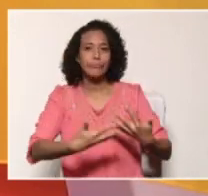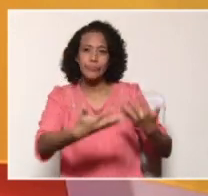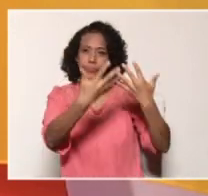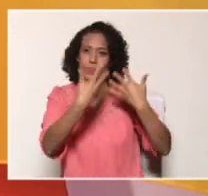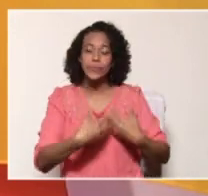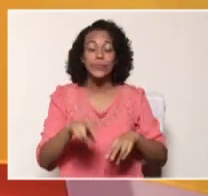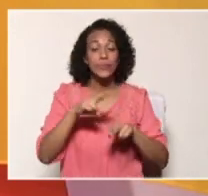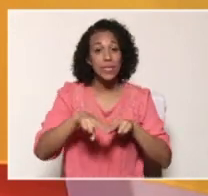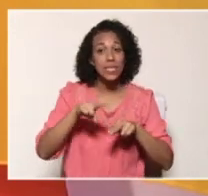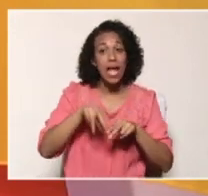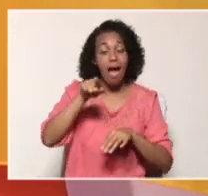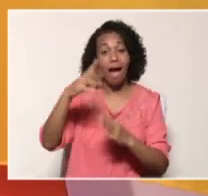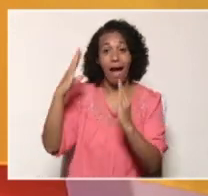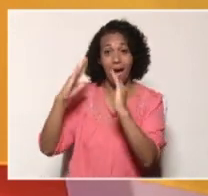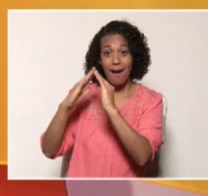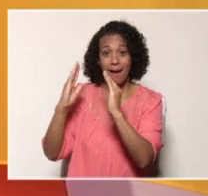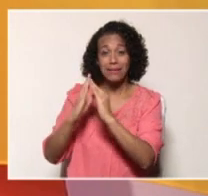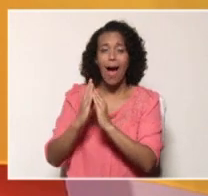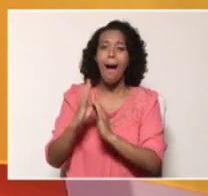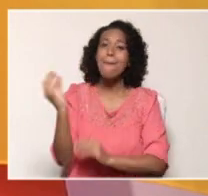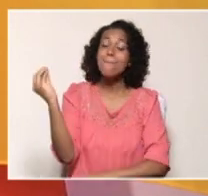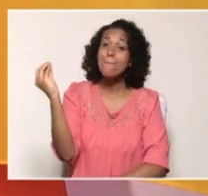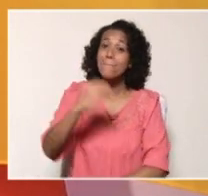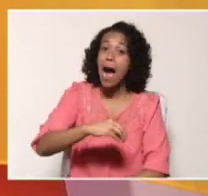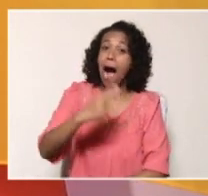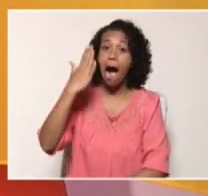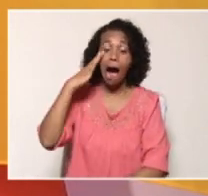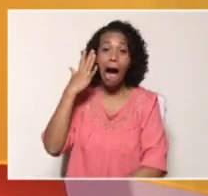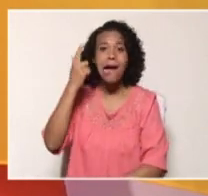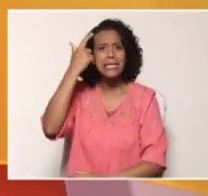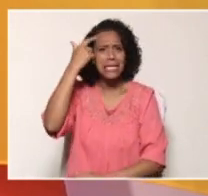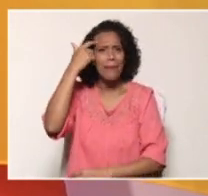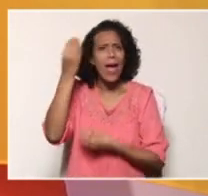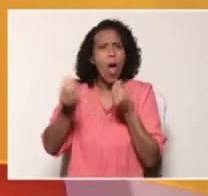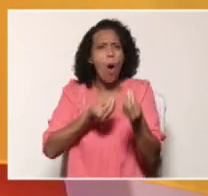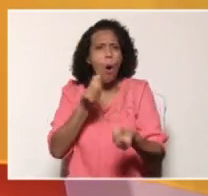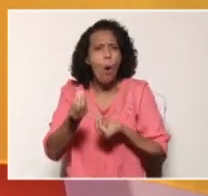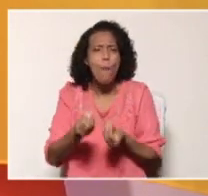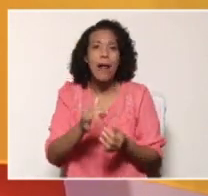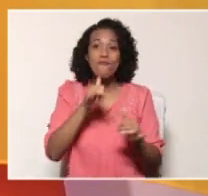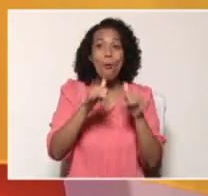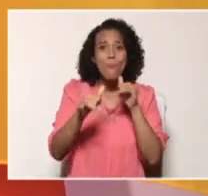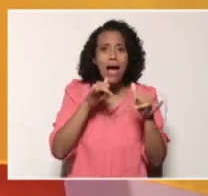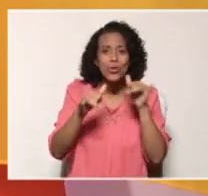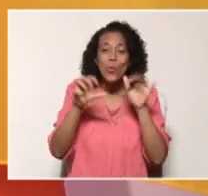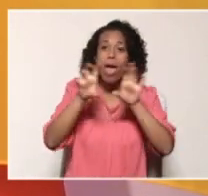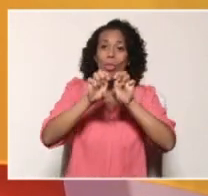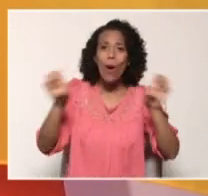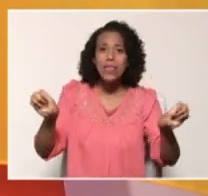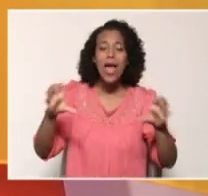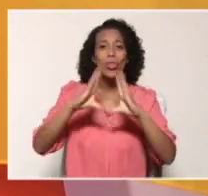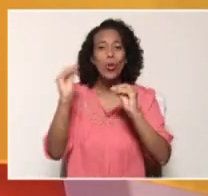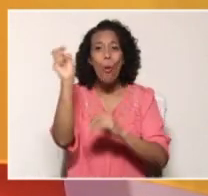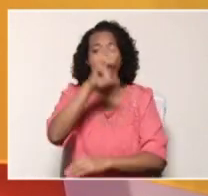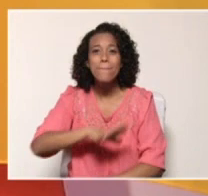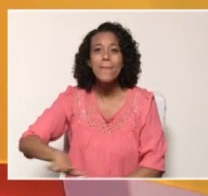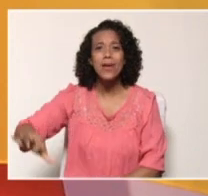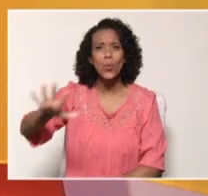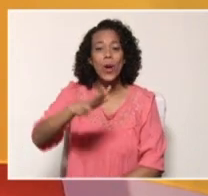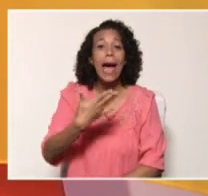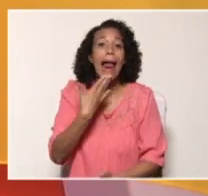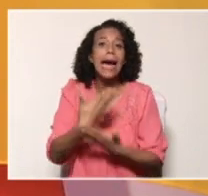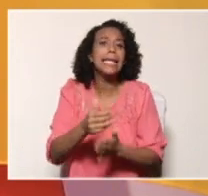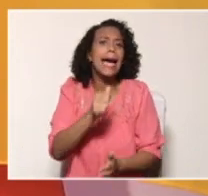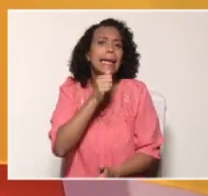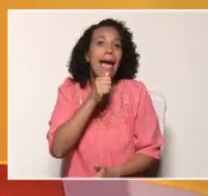niños y niñas allá en casa. Por supuesto, pueden enterarse de todas las noticias educativas de nuestra Venezuela